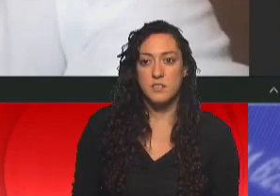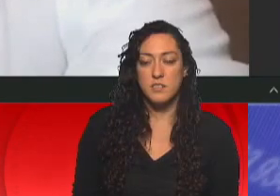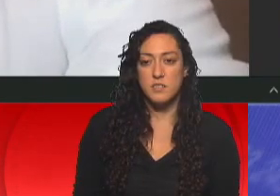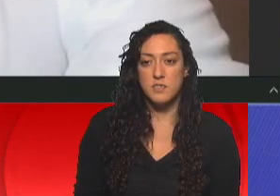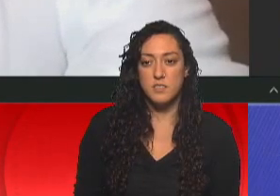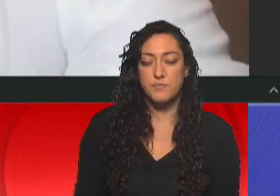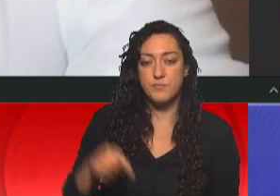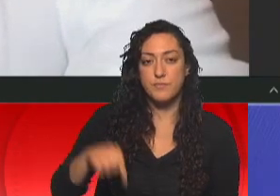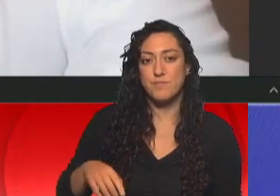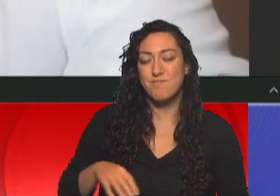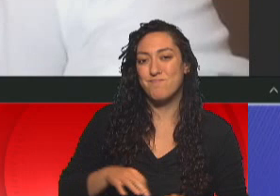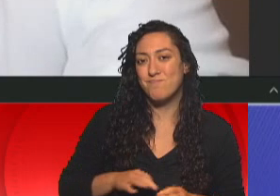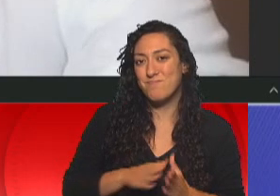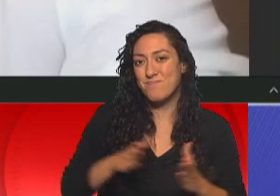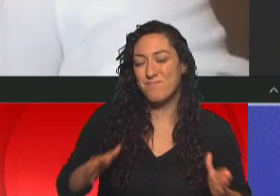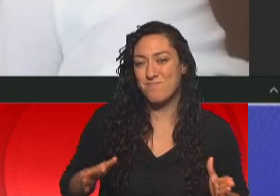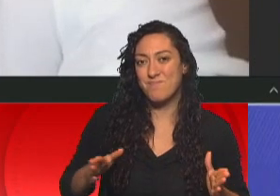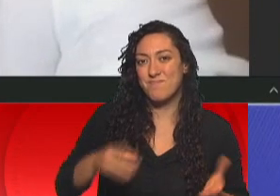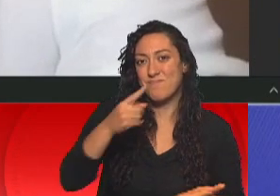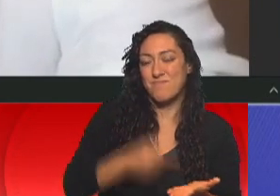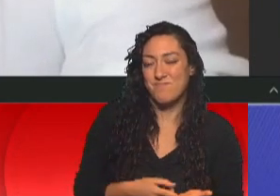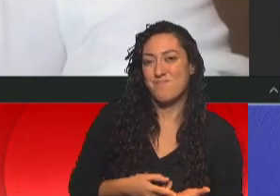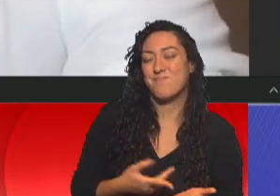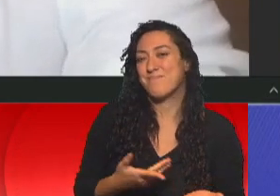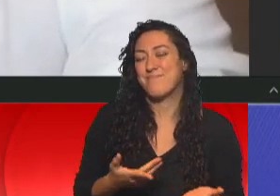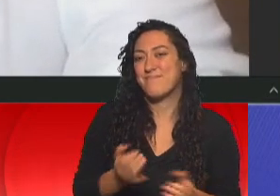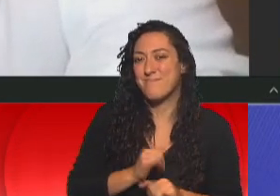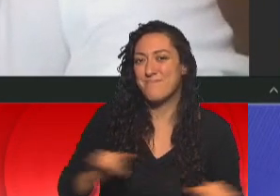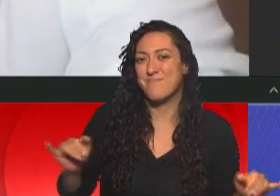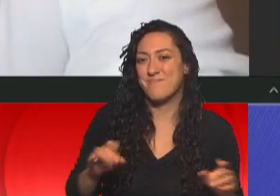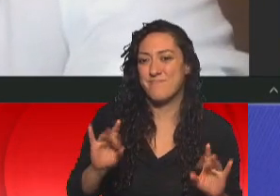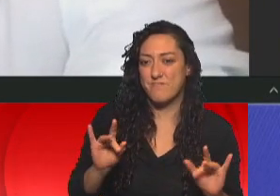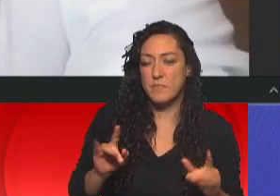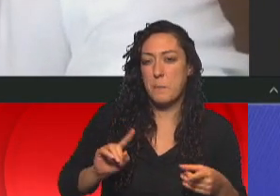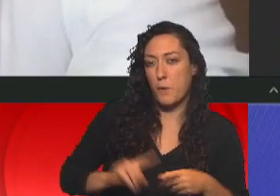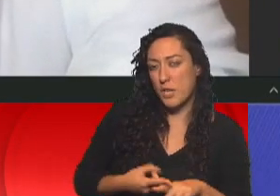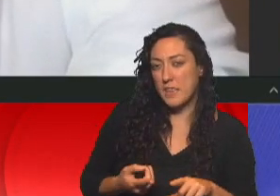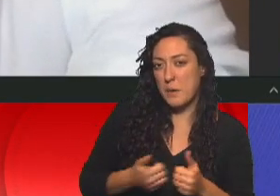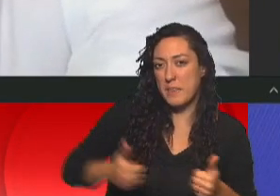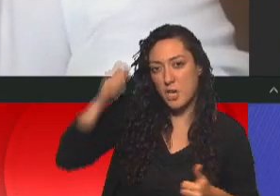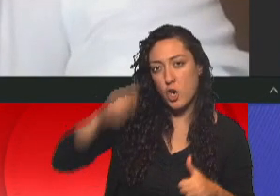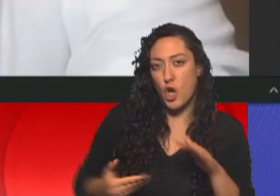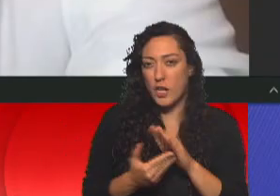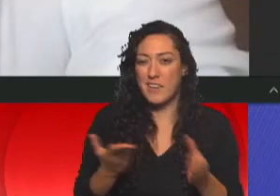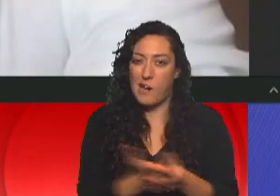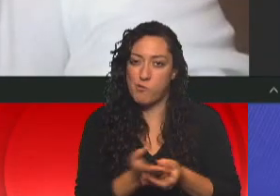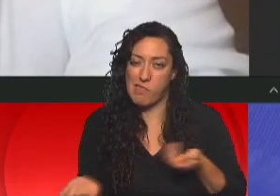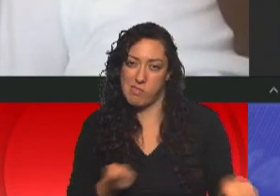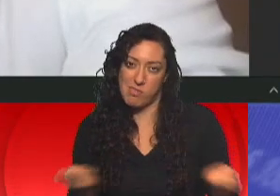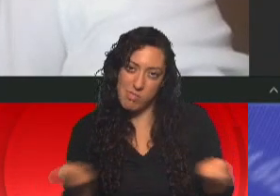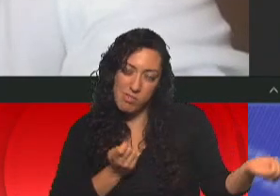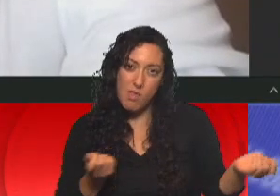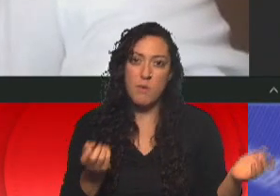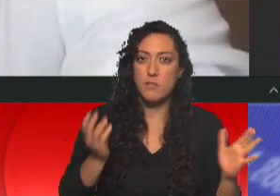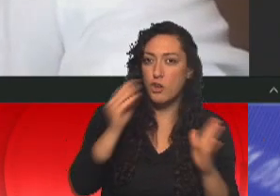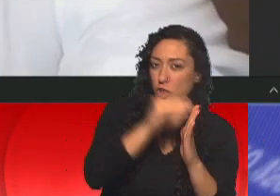año. En un año electoral, la Corte juega políticamente también con las causas, no desde el contenido, no